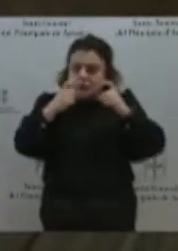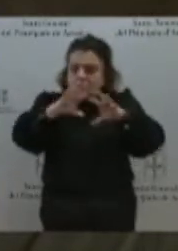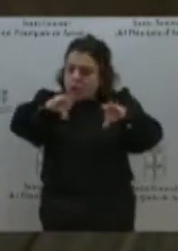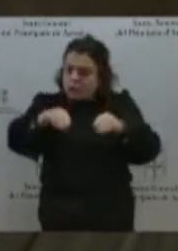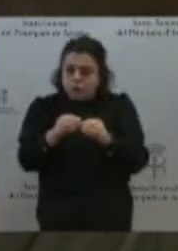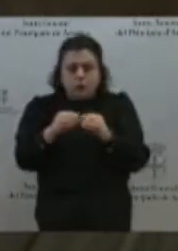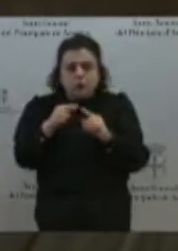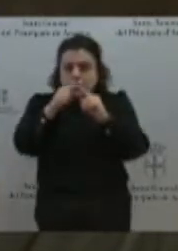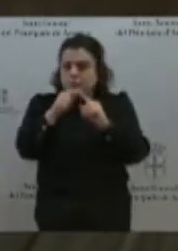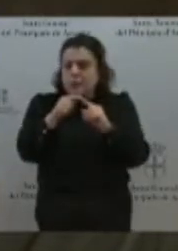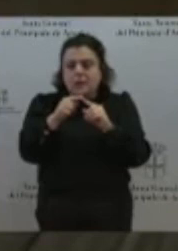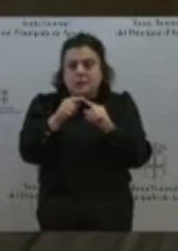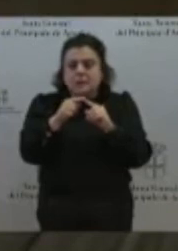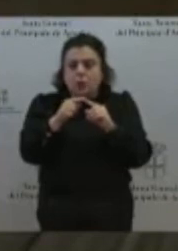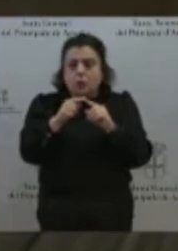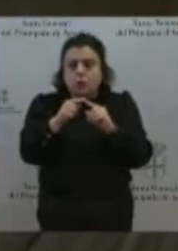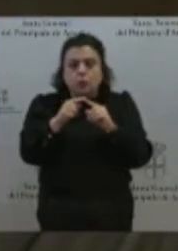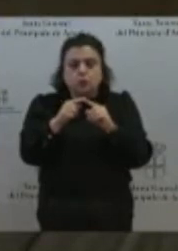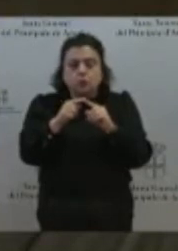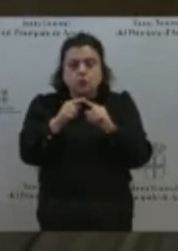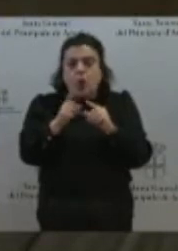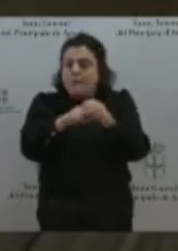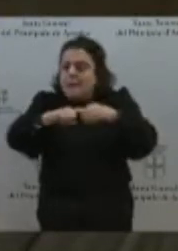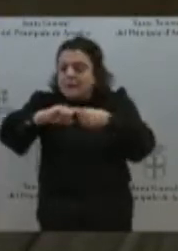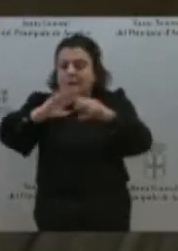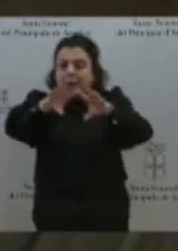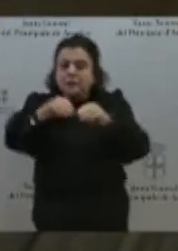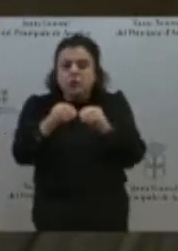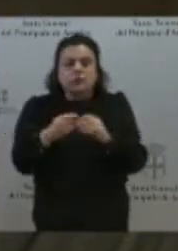amplio, que pretendemos poner en marcha y, como le decía, trabajar de la mano de la Universidad de Oviedo. Gracias.